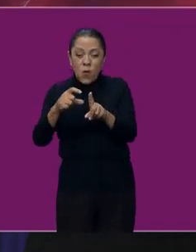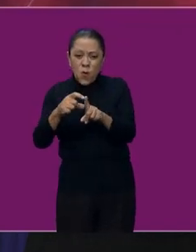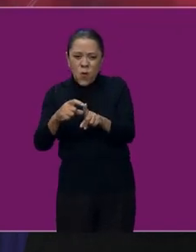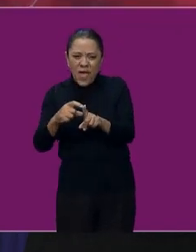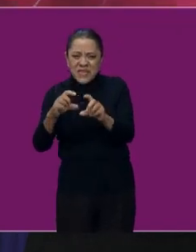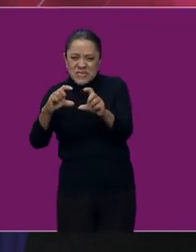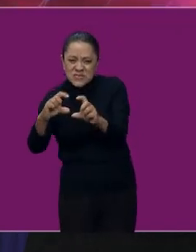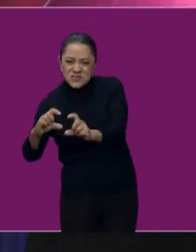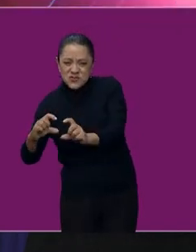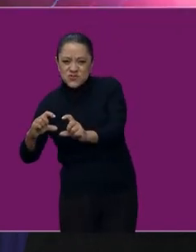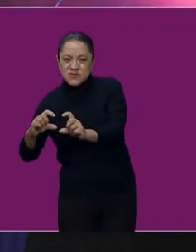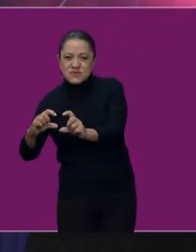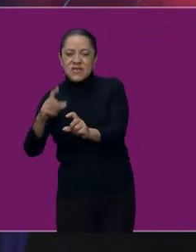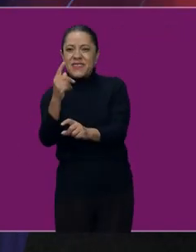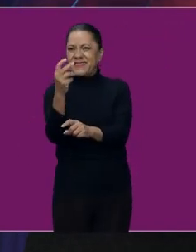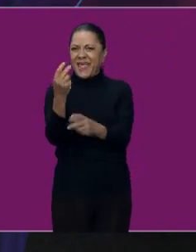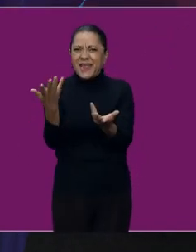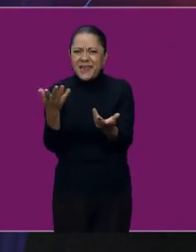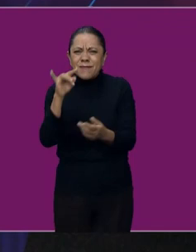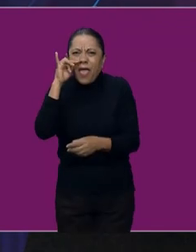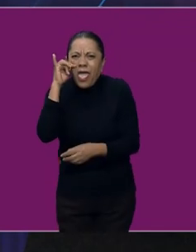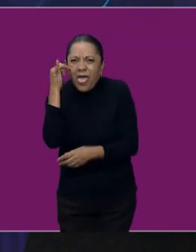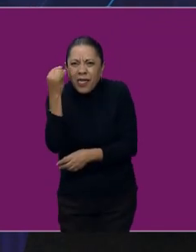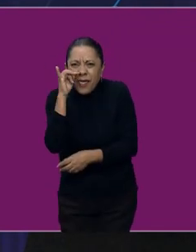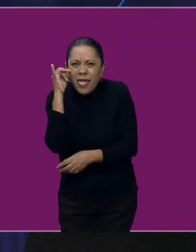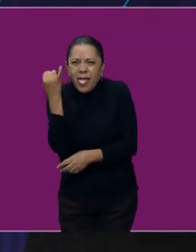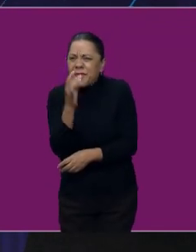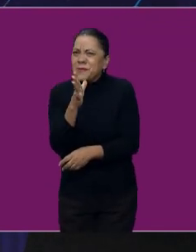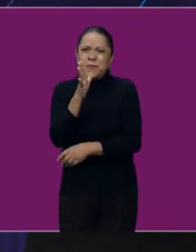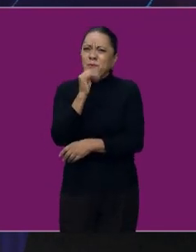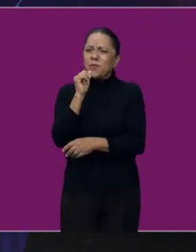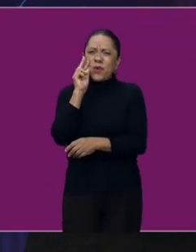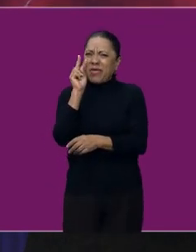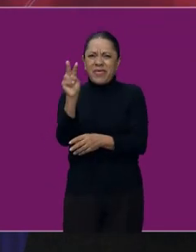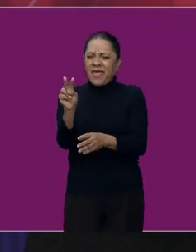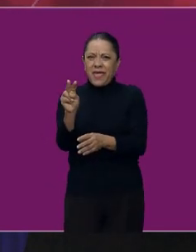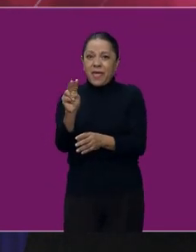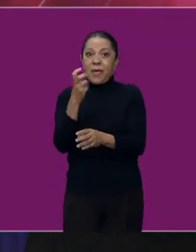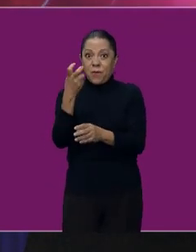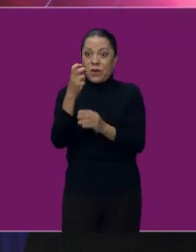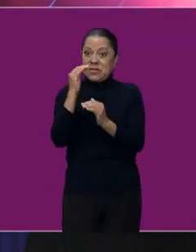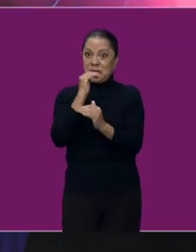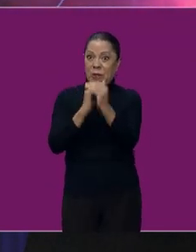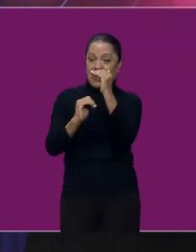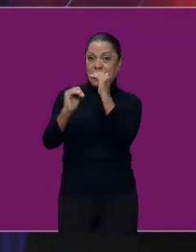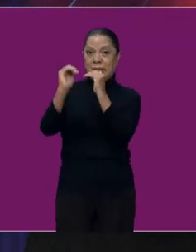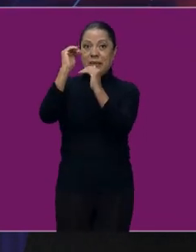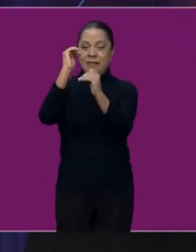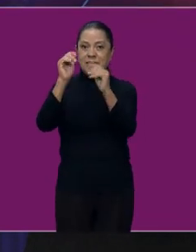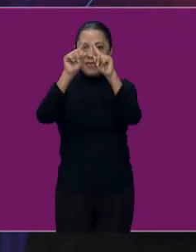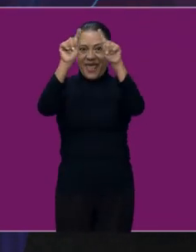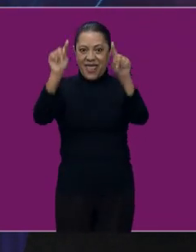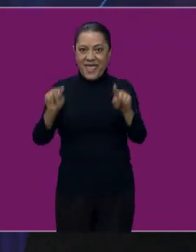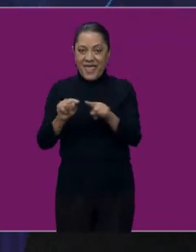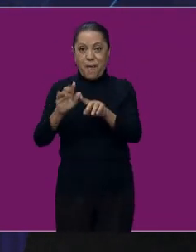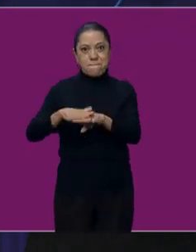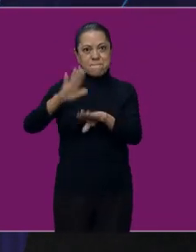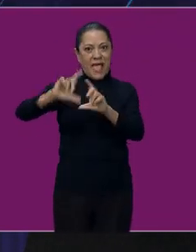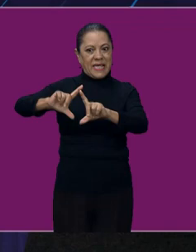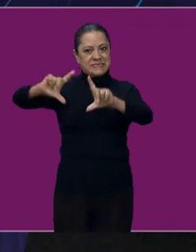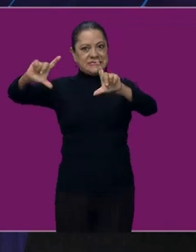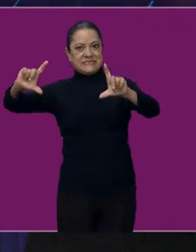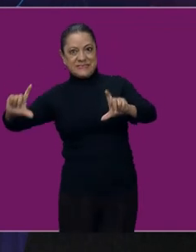dijo como no ya no se ve o sea no se ve entonces fue un avance que el recuadro se hizo un poco más